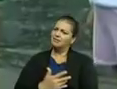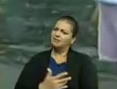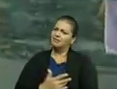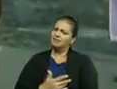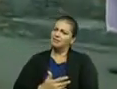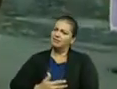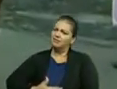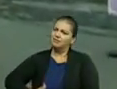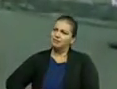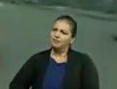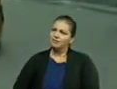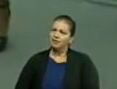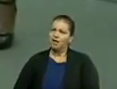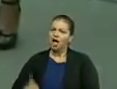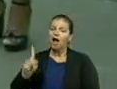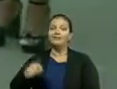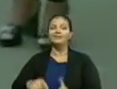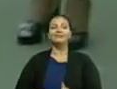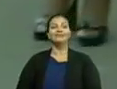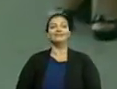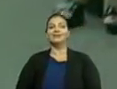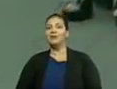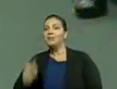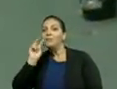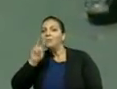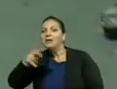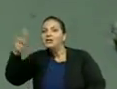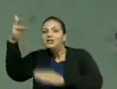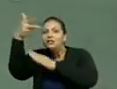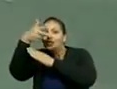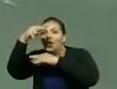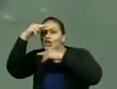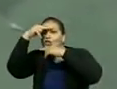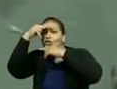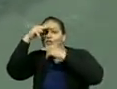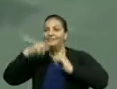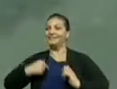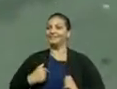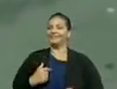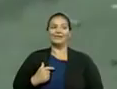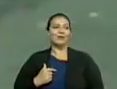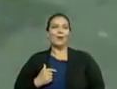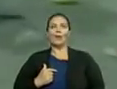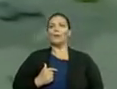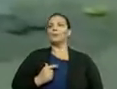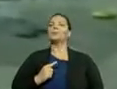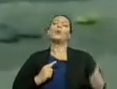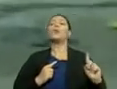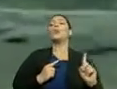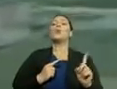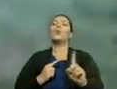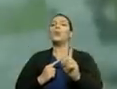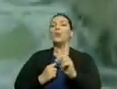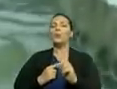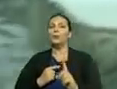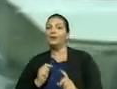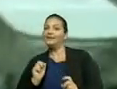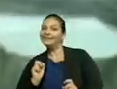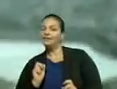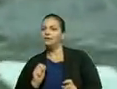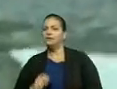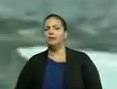Se vienen a figuretear aquí. A ver, haga montón, pero no se me cruce. Este es el trabajo que estamos viendo aquí, es